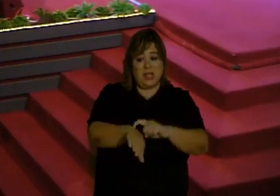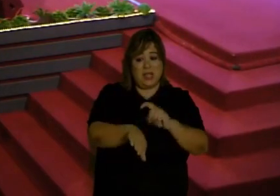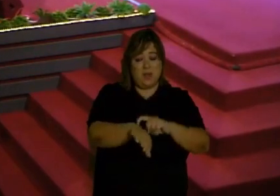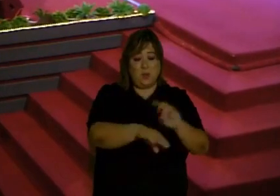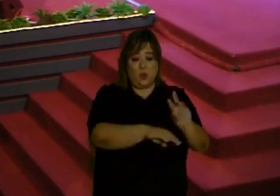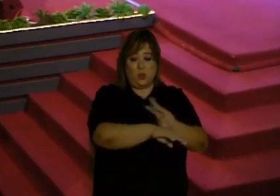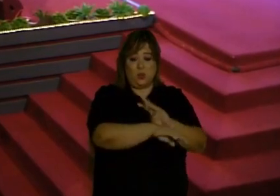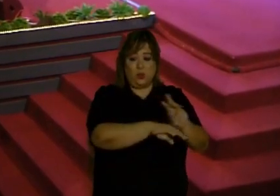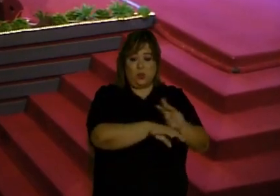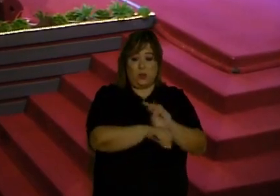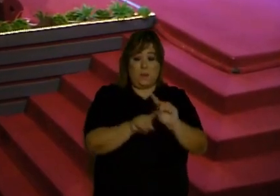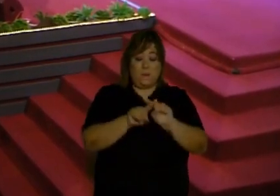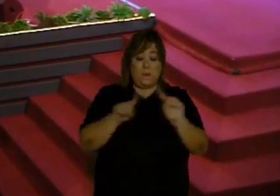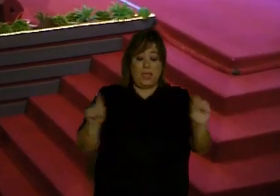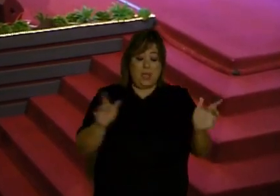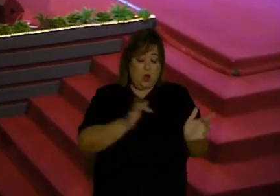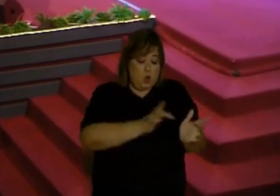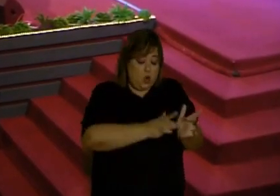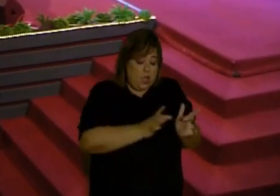Pero el tiempo de Jesús